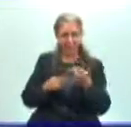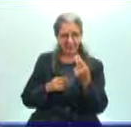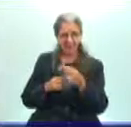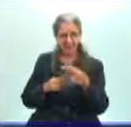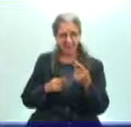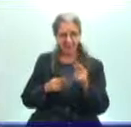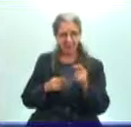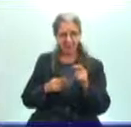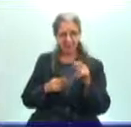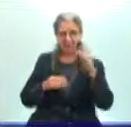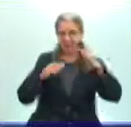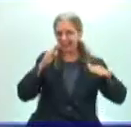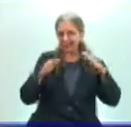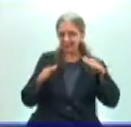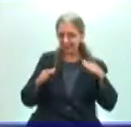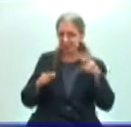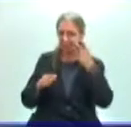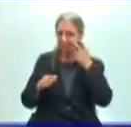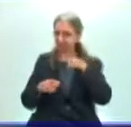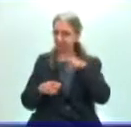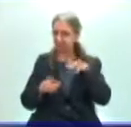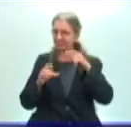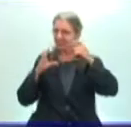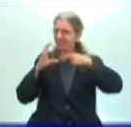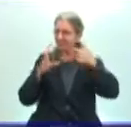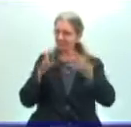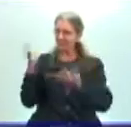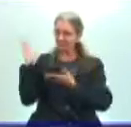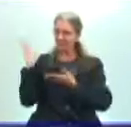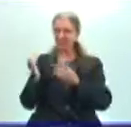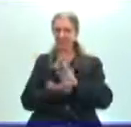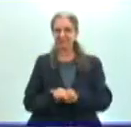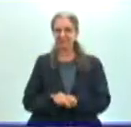invito entonces a observar el siguiente video.